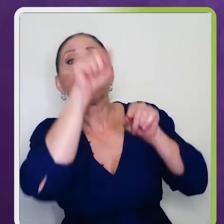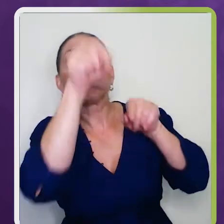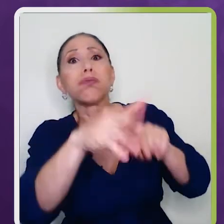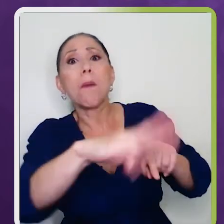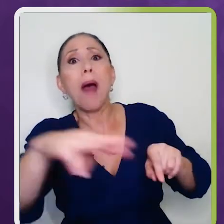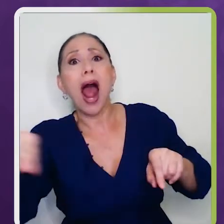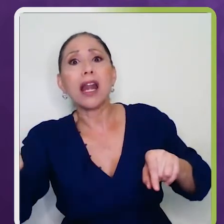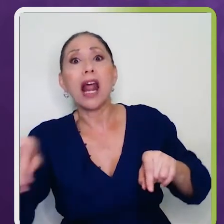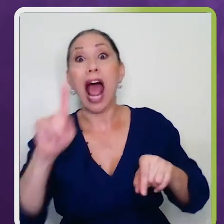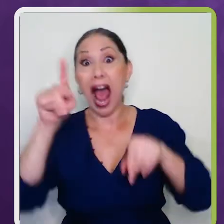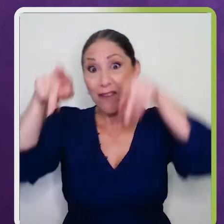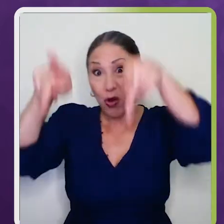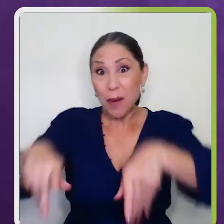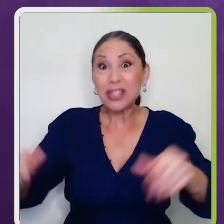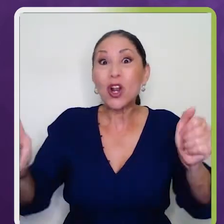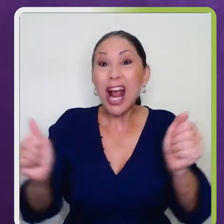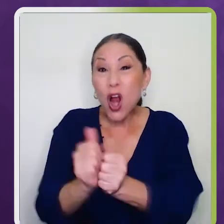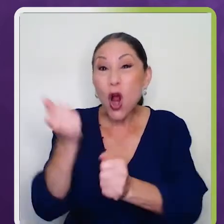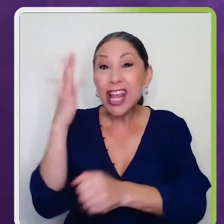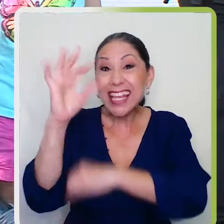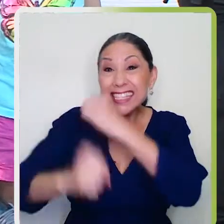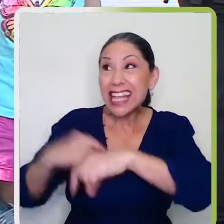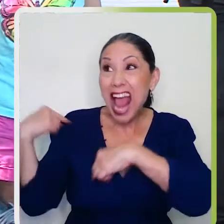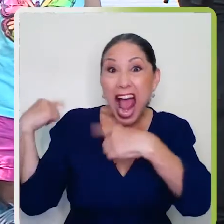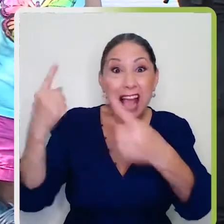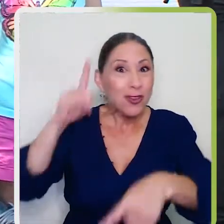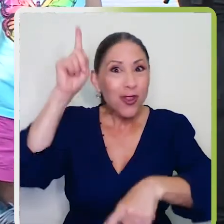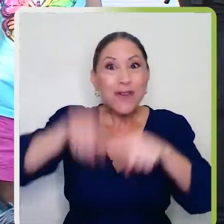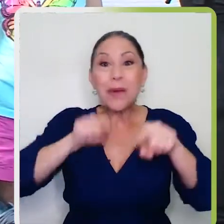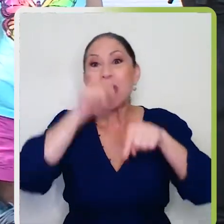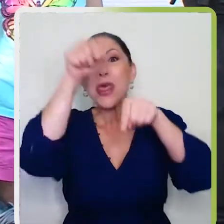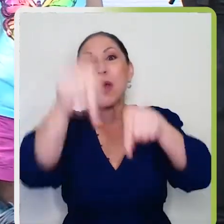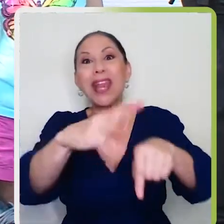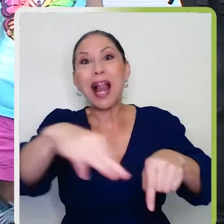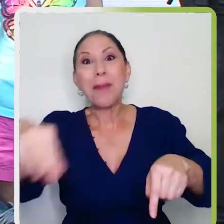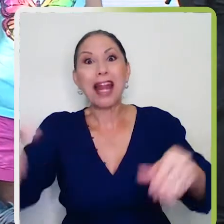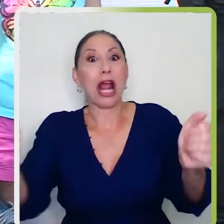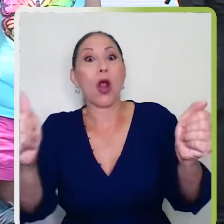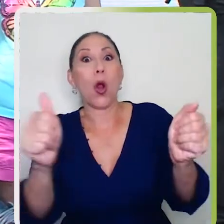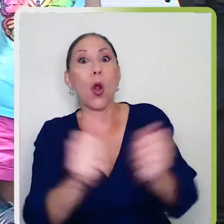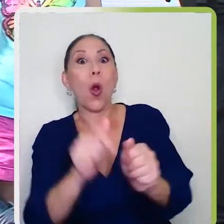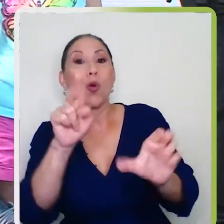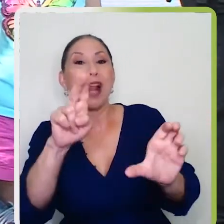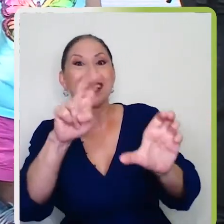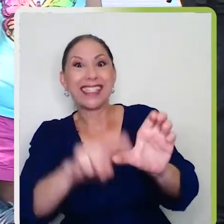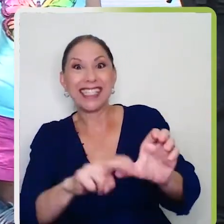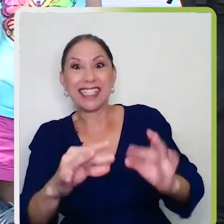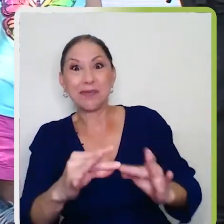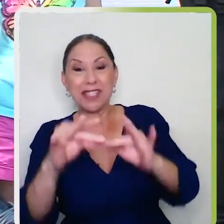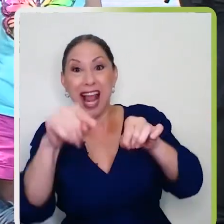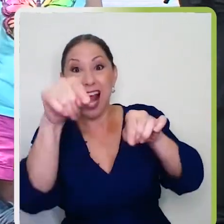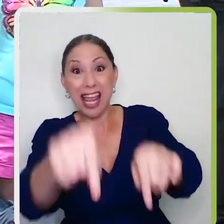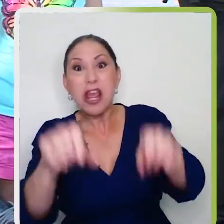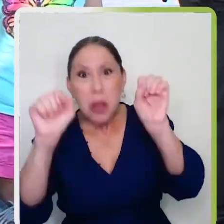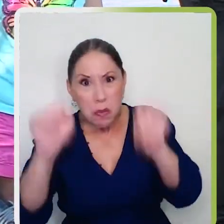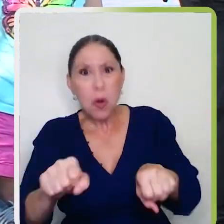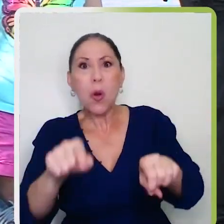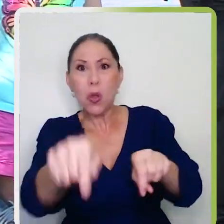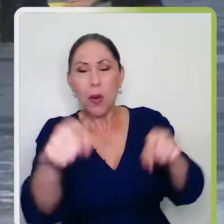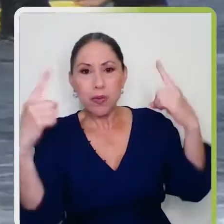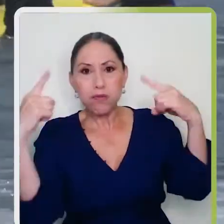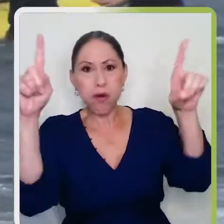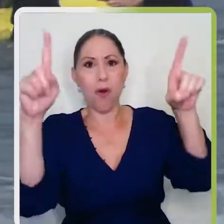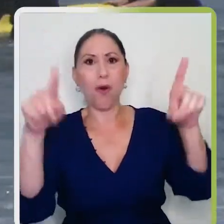Y logramos con nuestra silla anfibia de plástico reciclado que entrara al mar, que disfrutara de las olas. Entonces es gente,